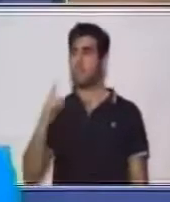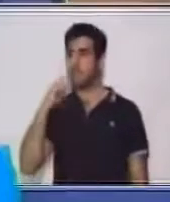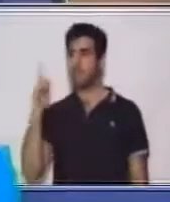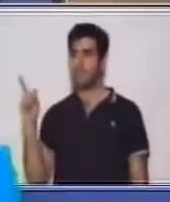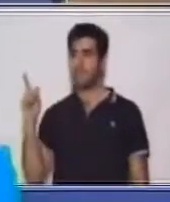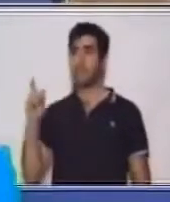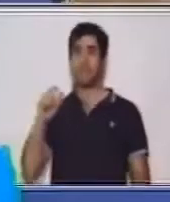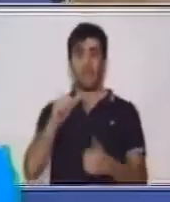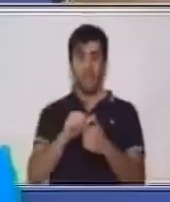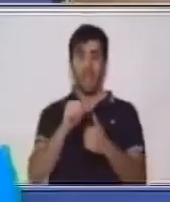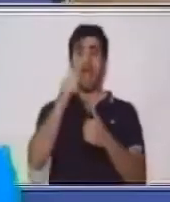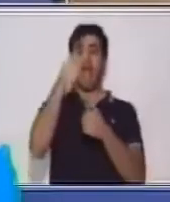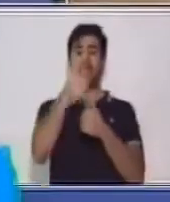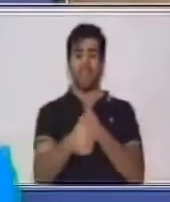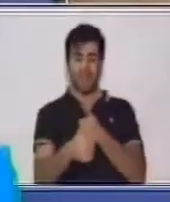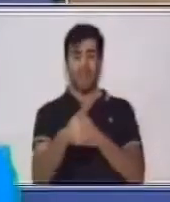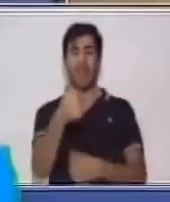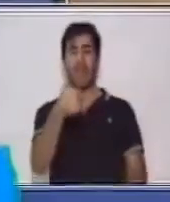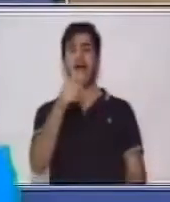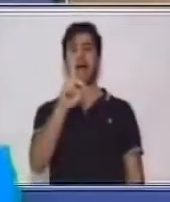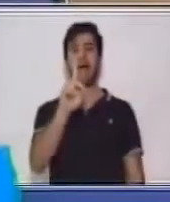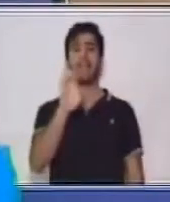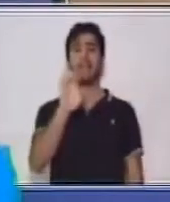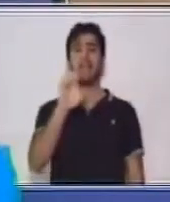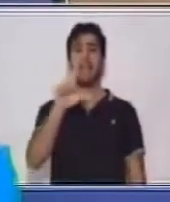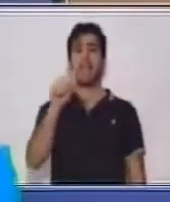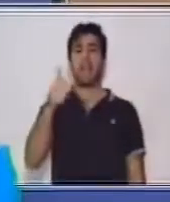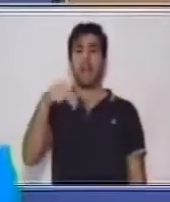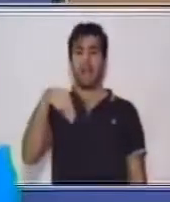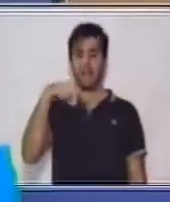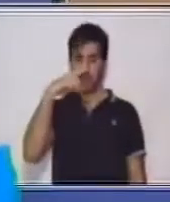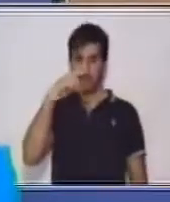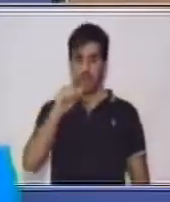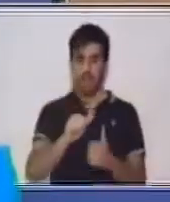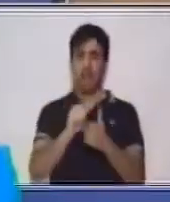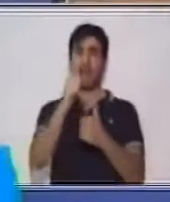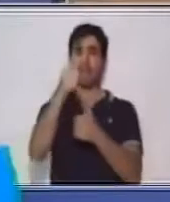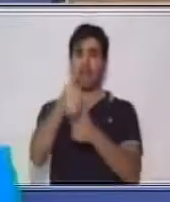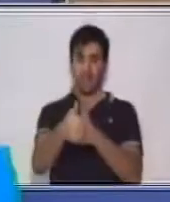adelante. Lo contrario de adelante sería